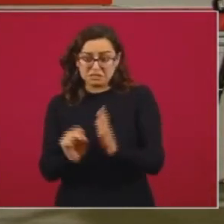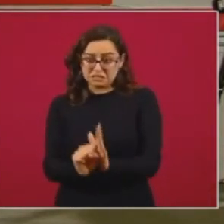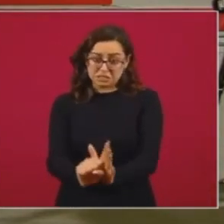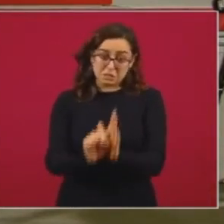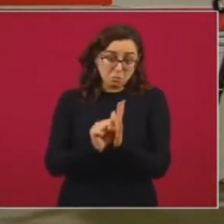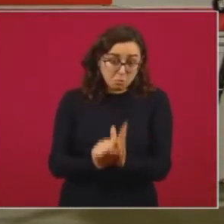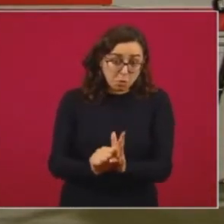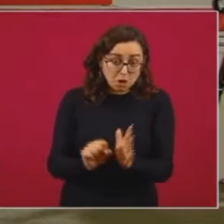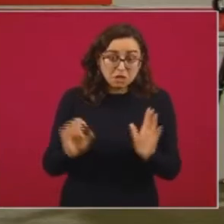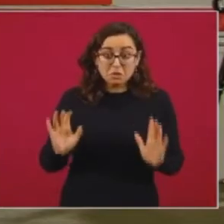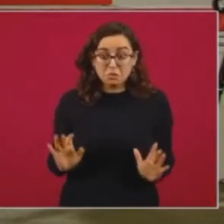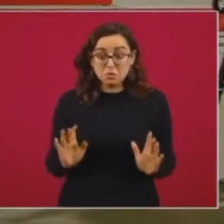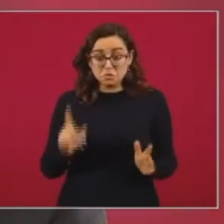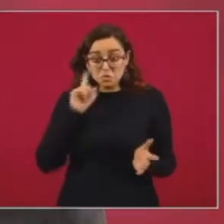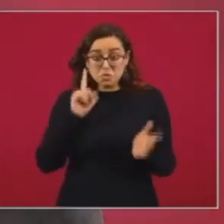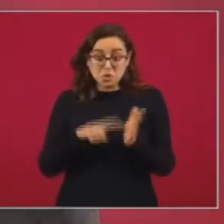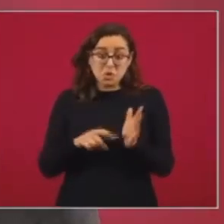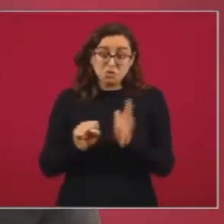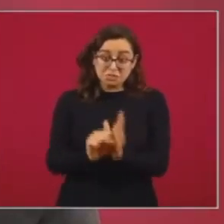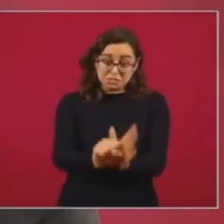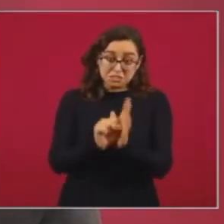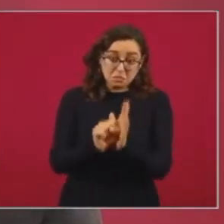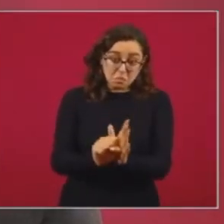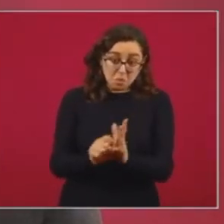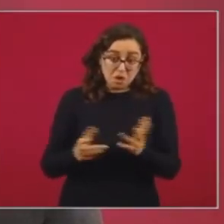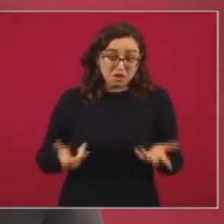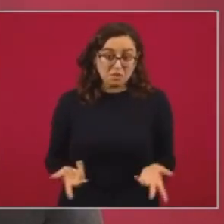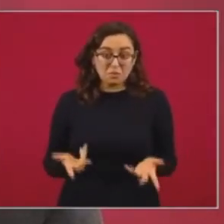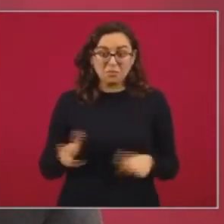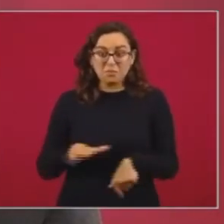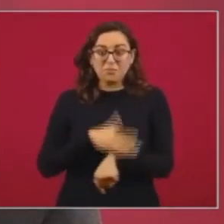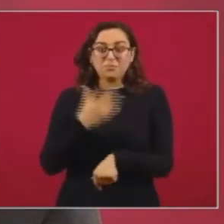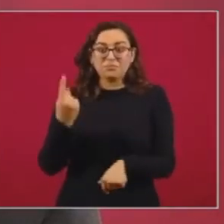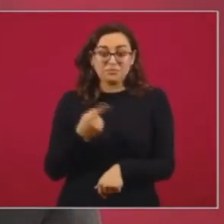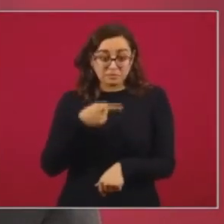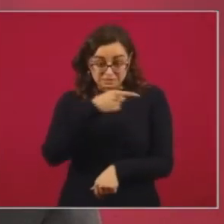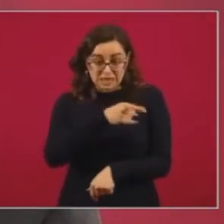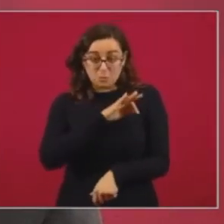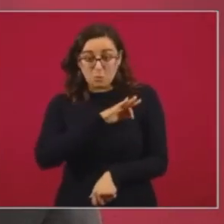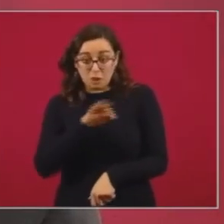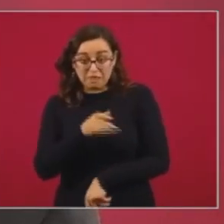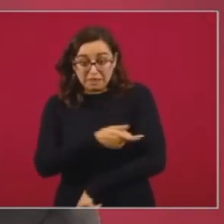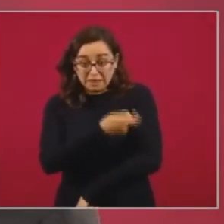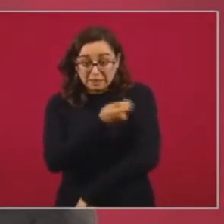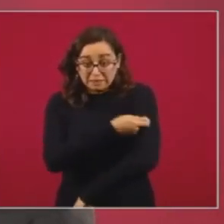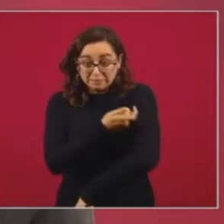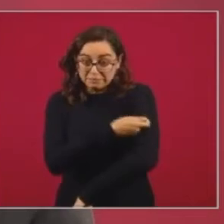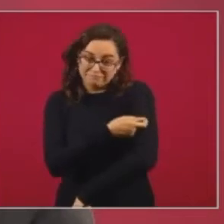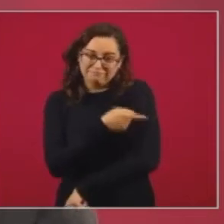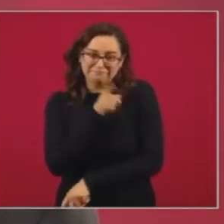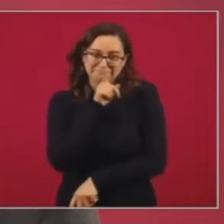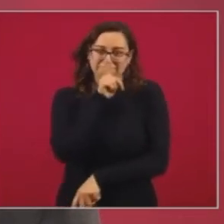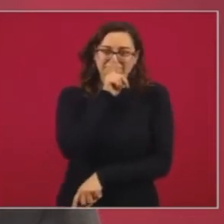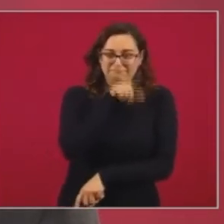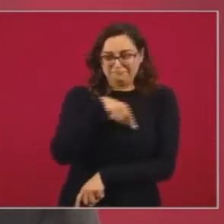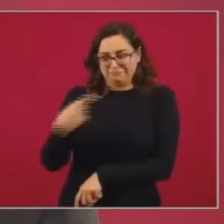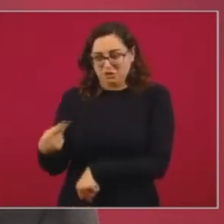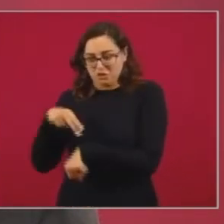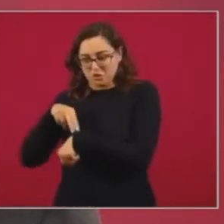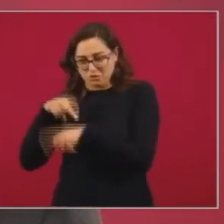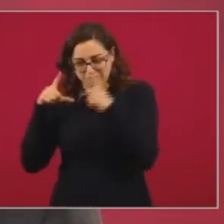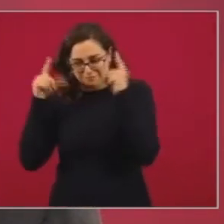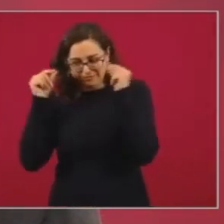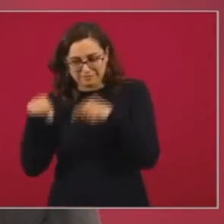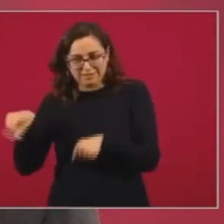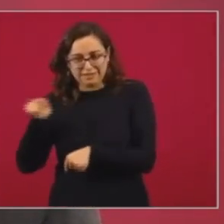a materialmente entregar las vacunas, porque esto se hace por parte de personal especializado en salud, pues siempre es muy bienvenido.